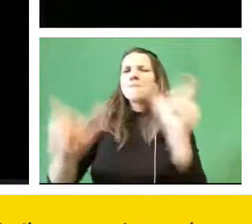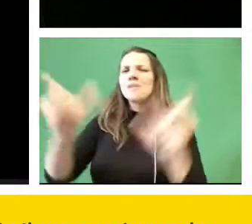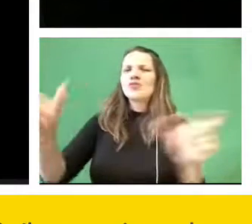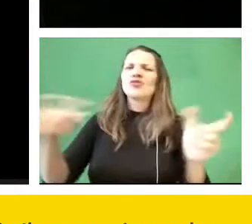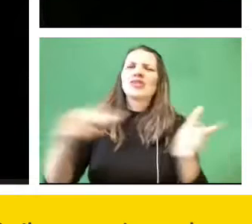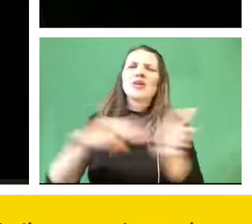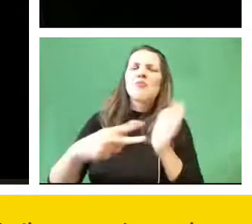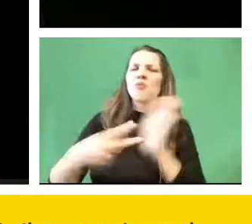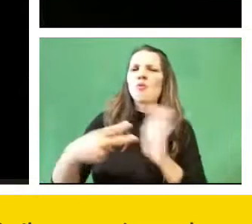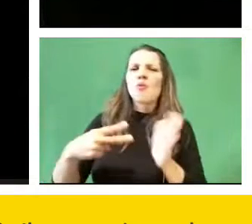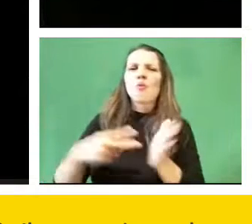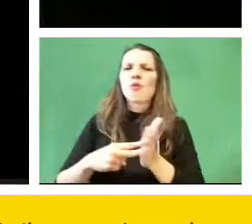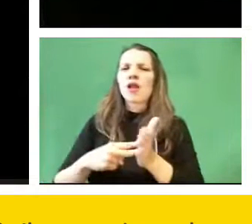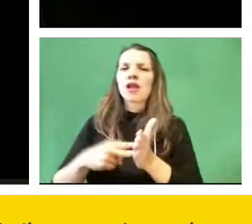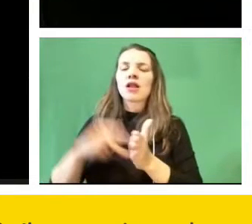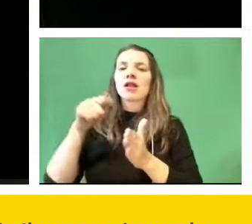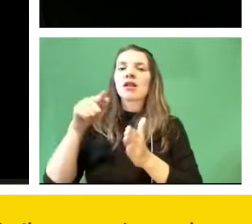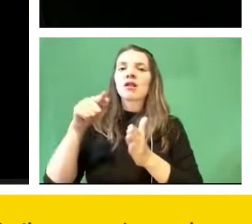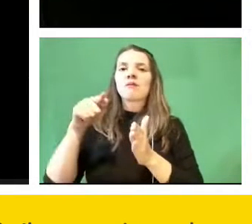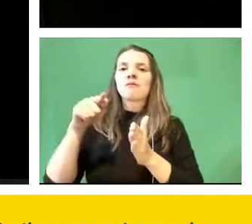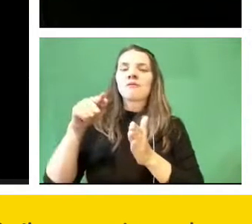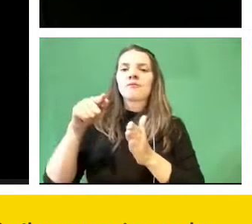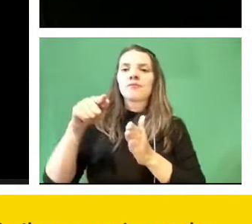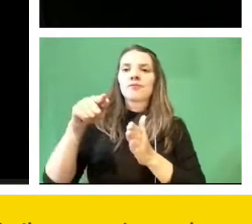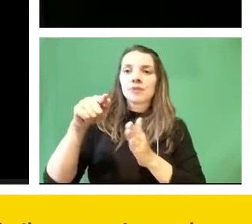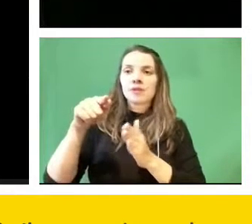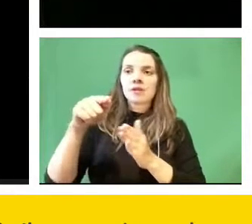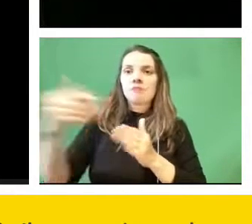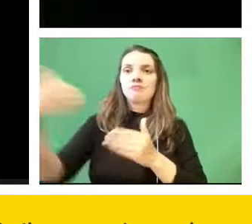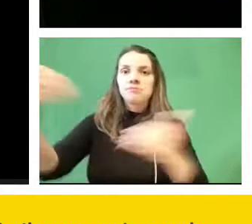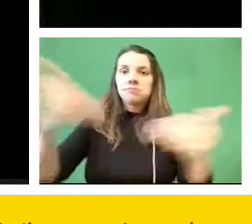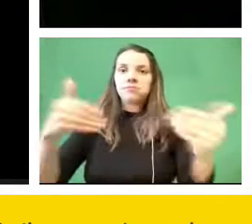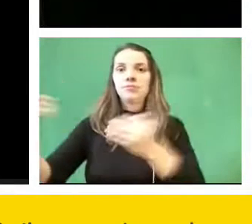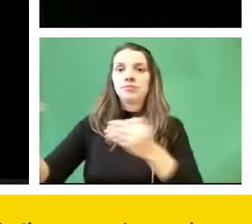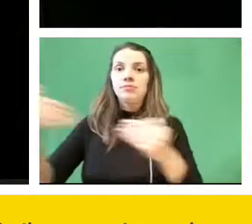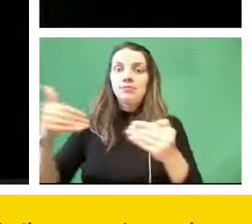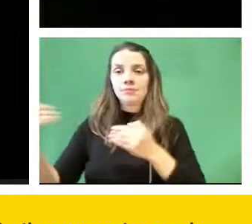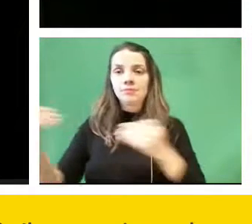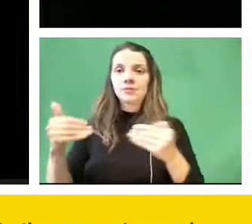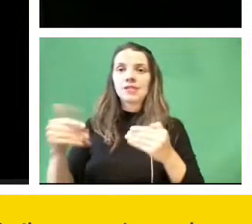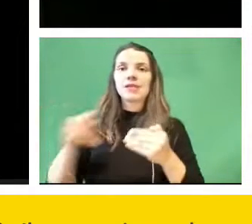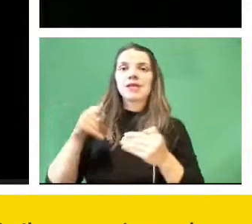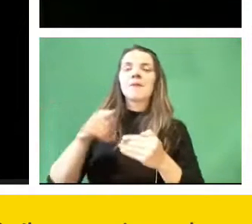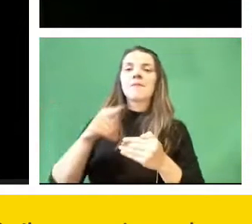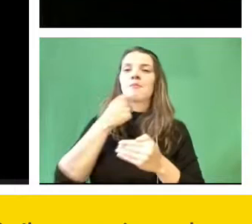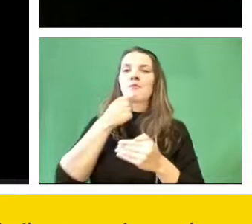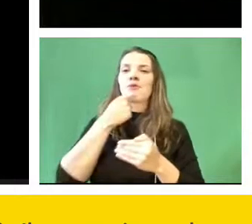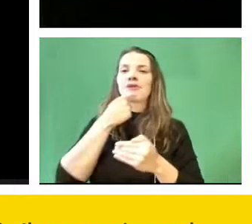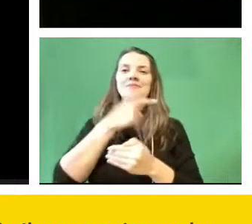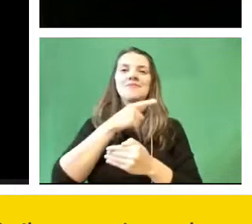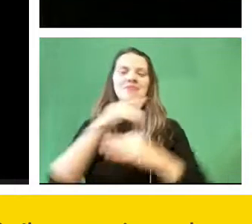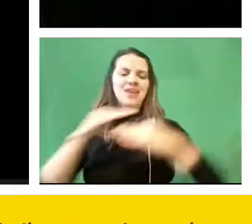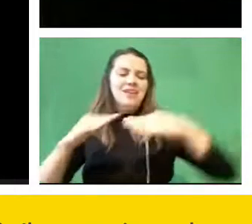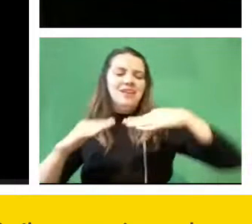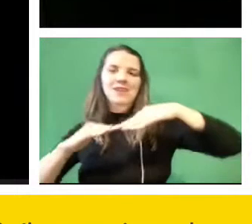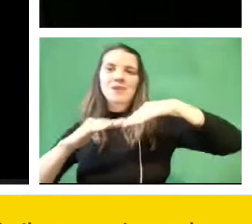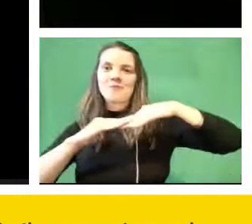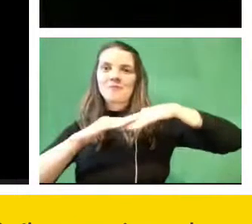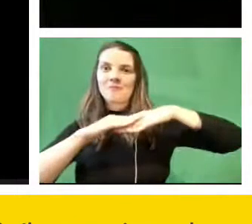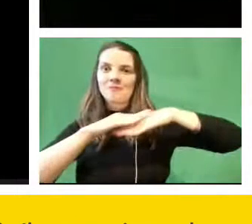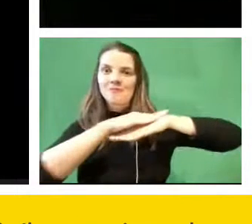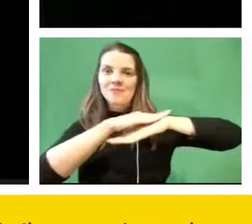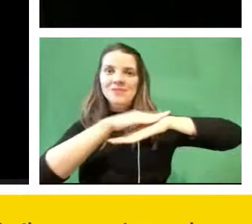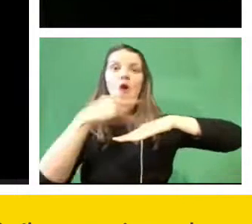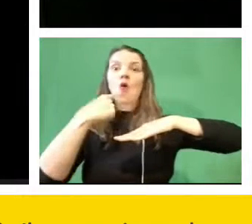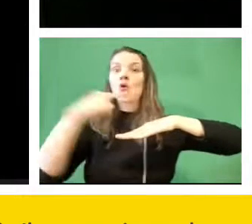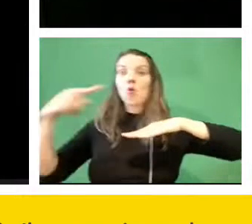diferentes herramientas hacer ejercicios con diferentes pendientes de rampas, con diferentes colores,